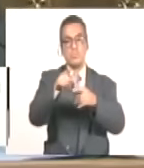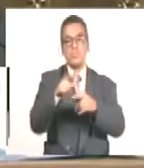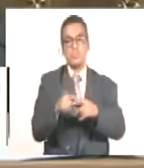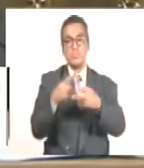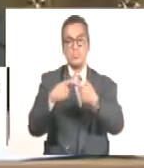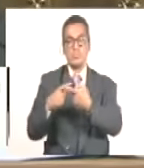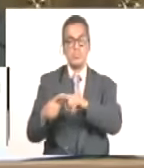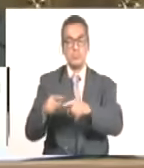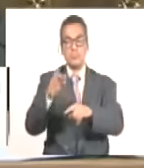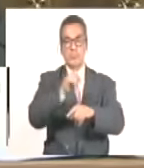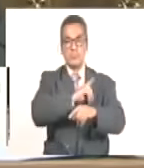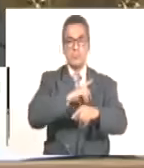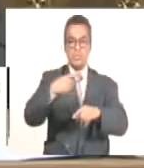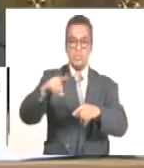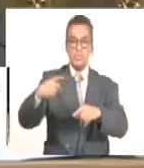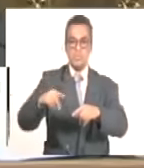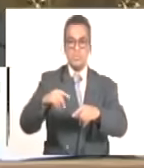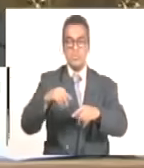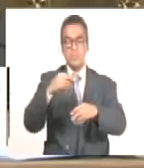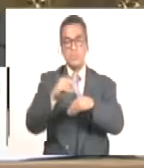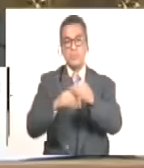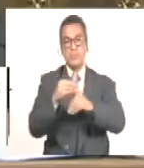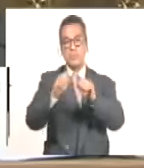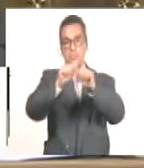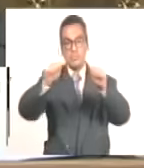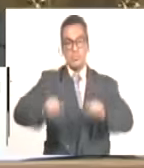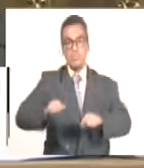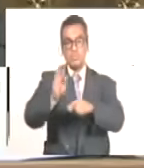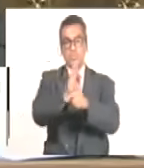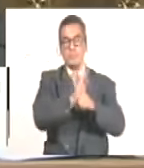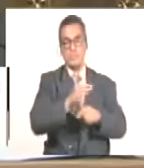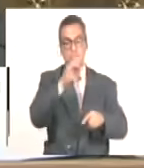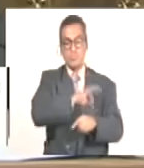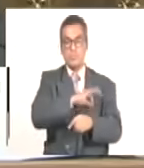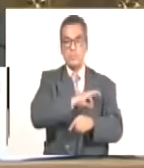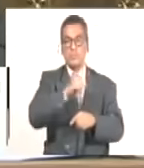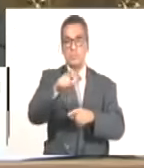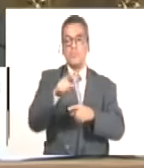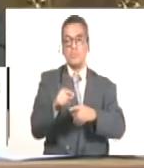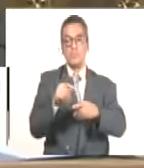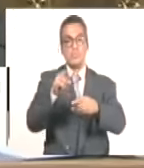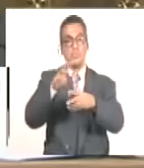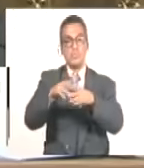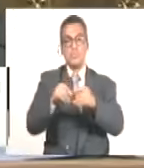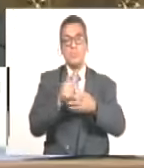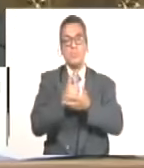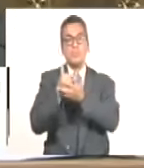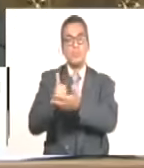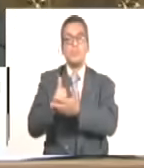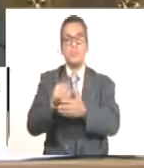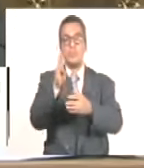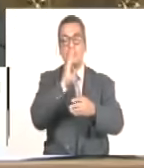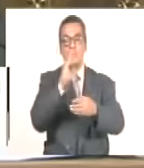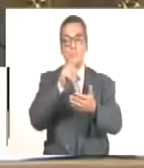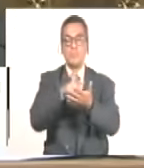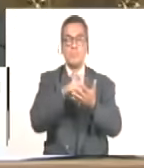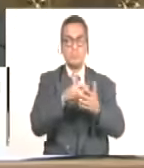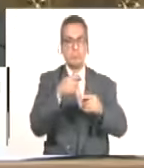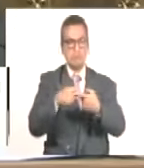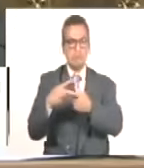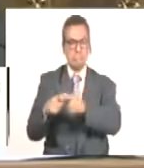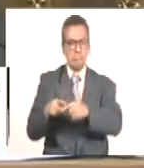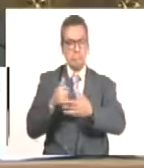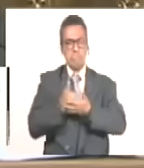demás derechos económicos y sociales otorgados por parte del sistema de seguridad social, así como las exoneraciones, ayudas especiales, becas, subvenciones, donaciones y